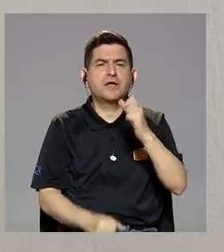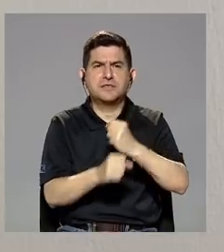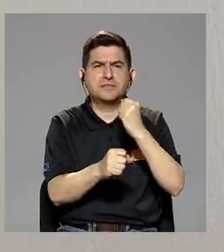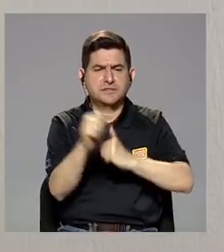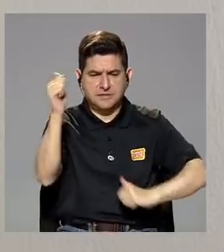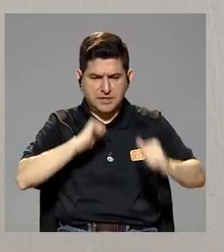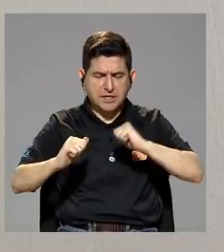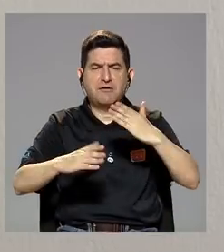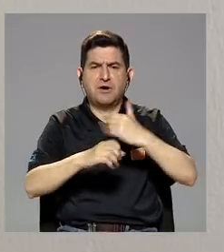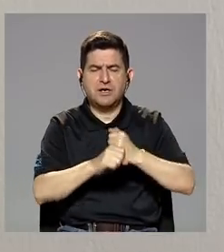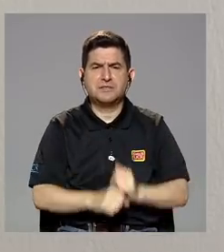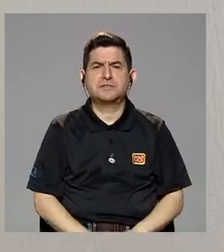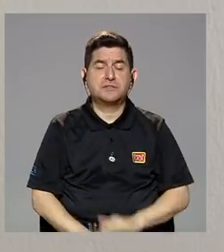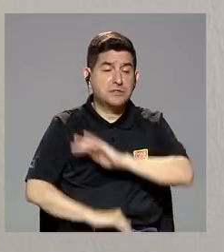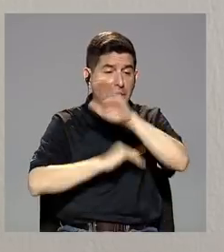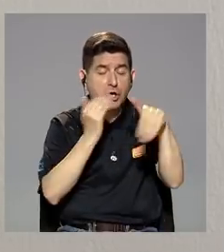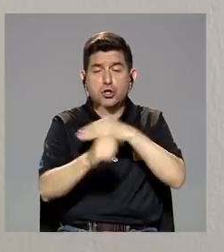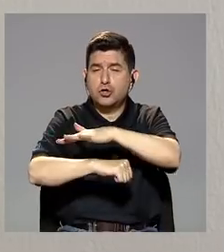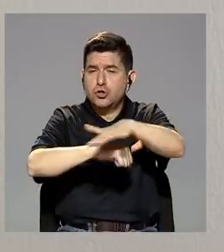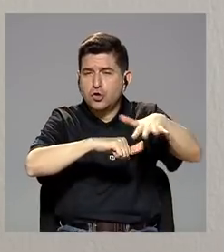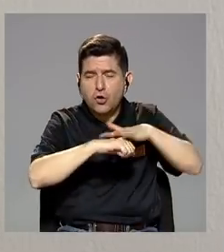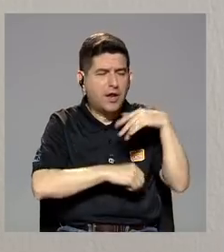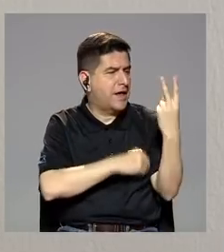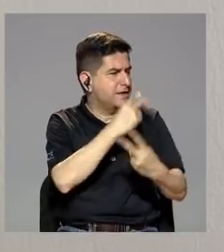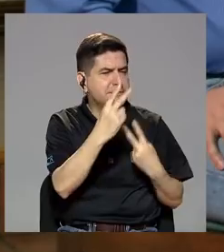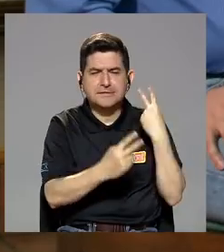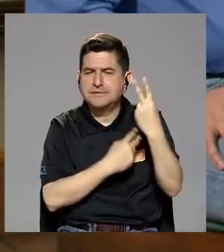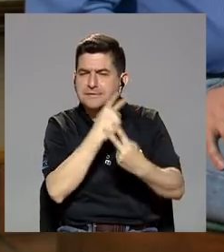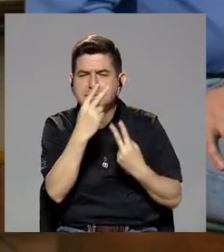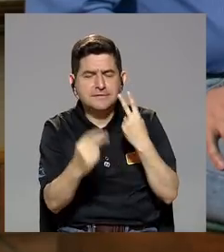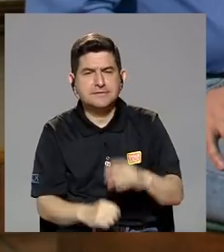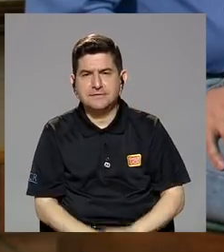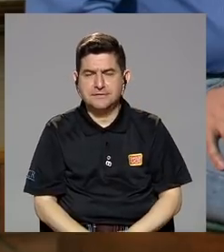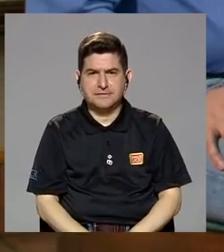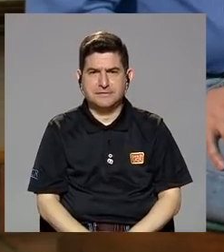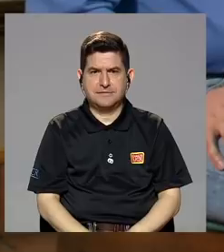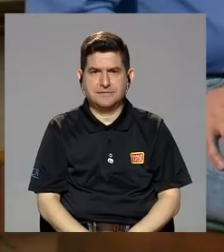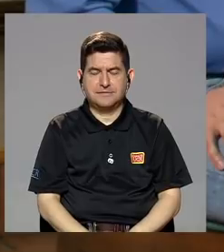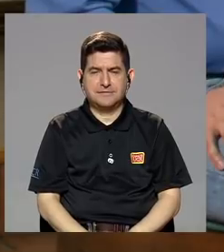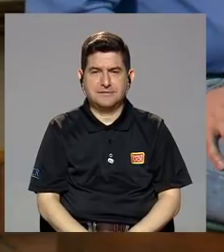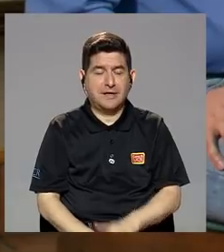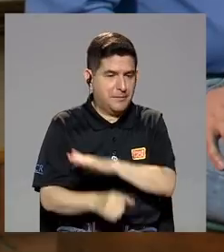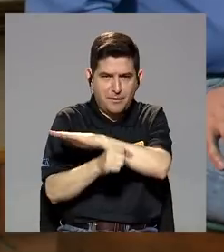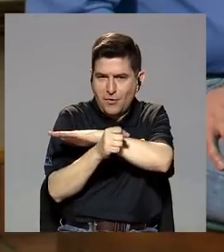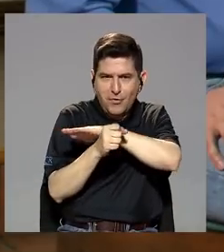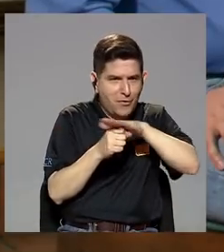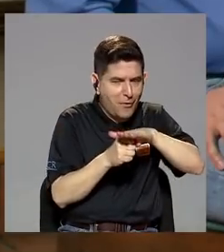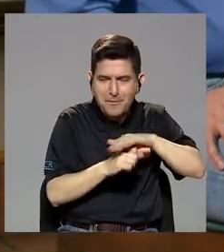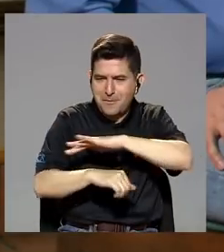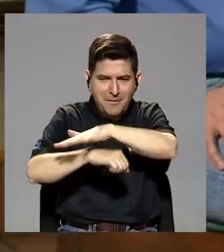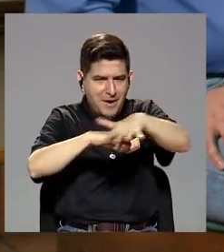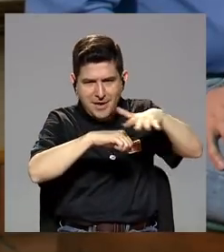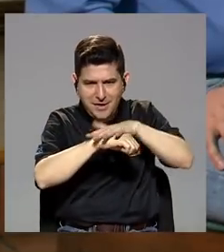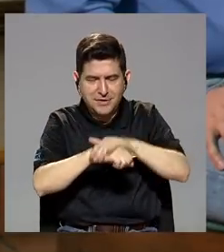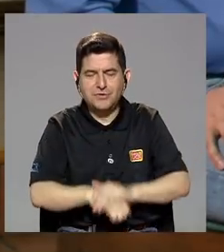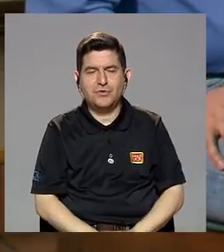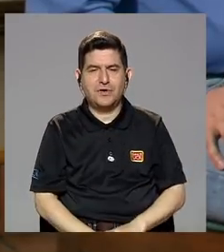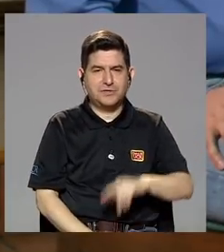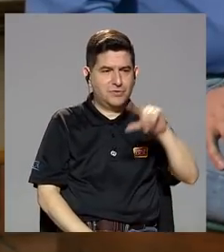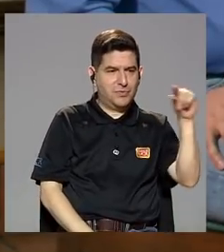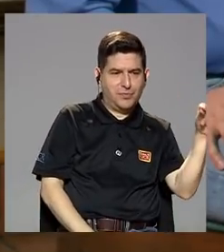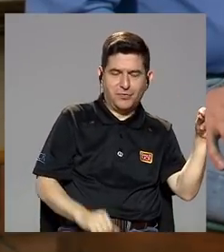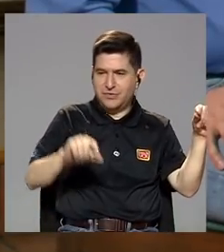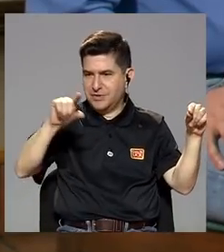teatro ya recorrí toda la isla como dicen por ahí de baracoa hasta maíz que son los dos extremos